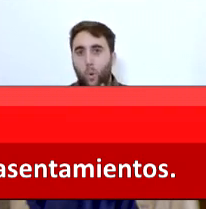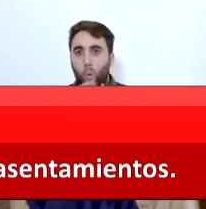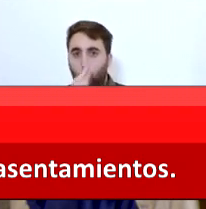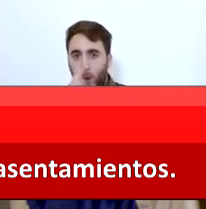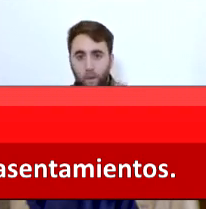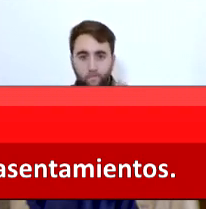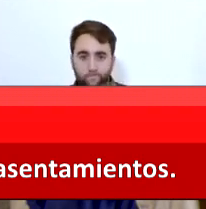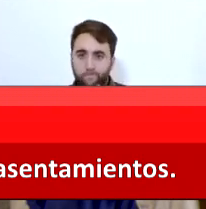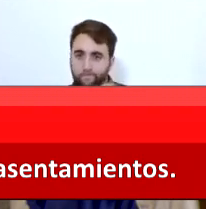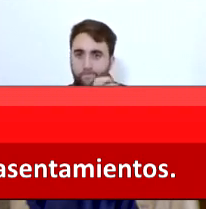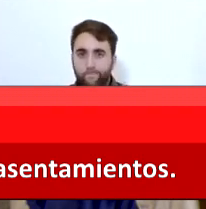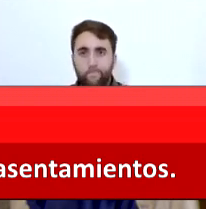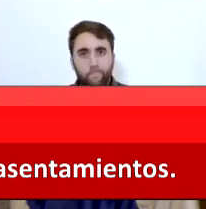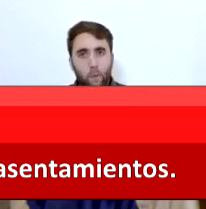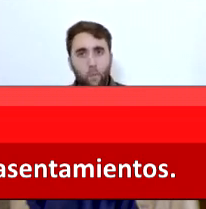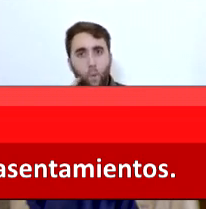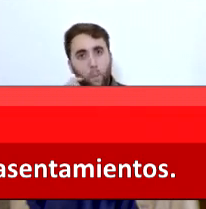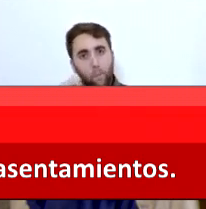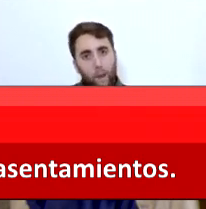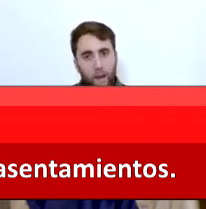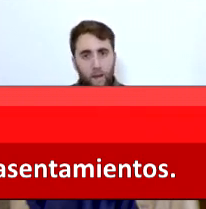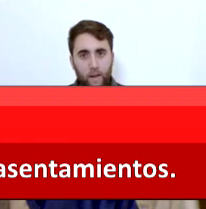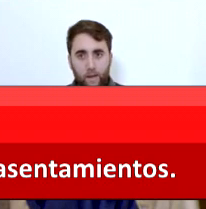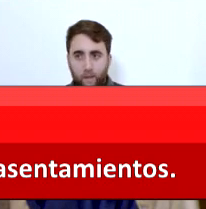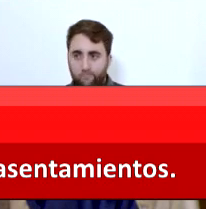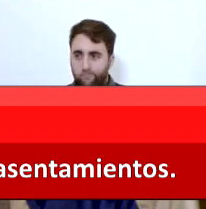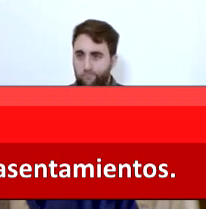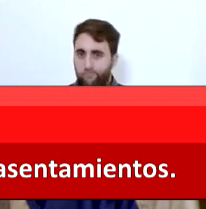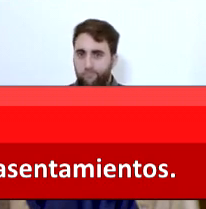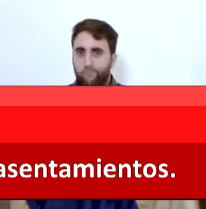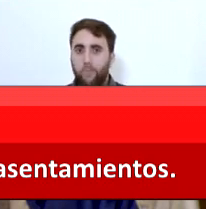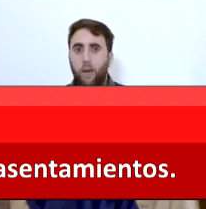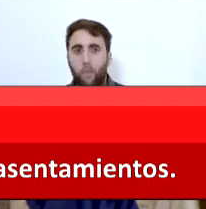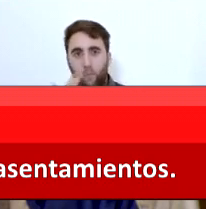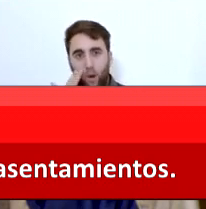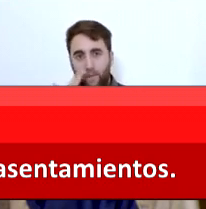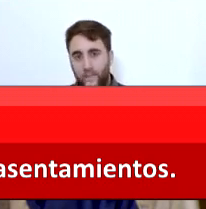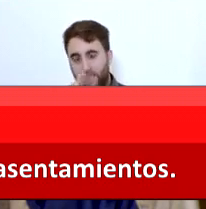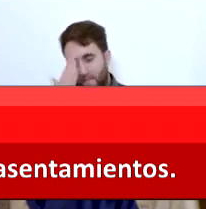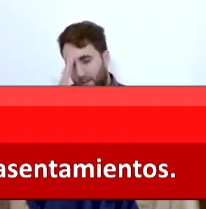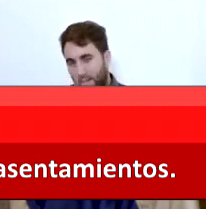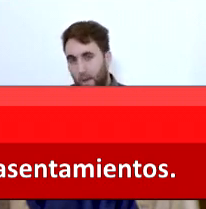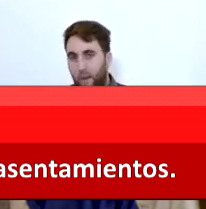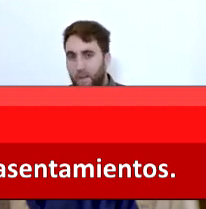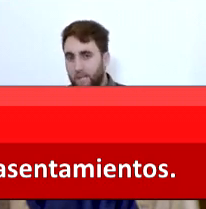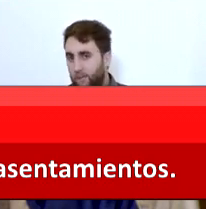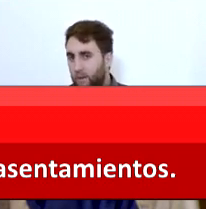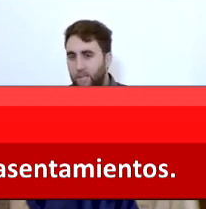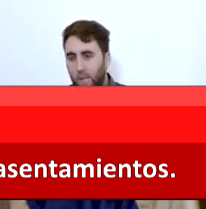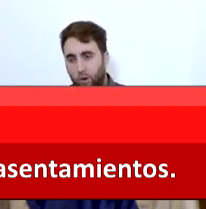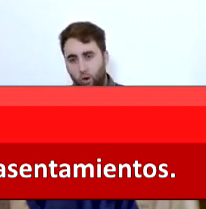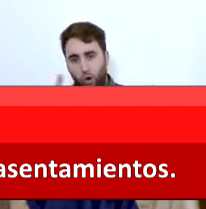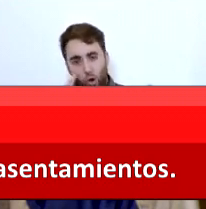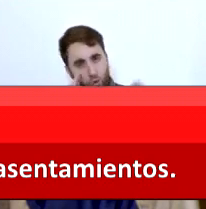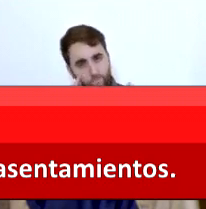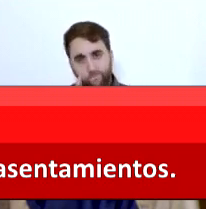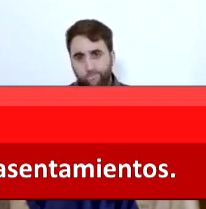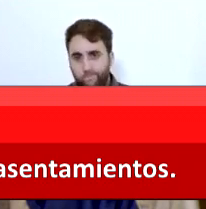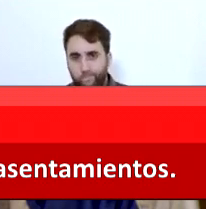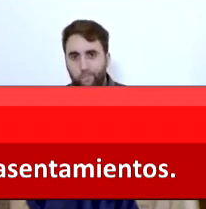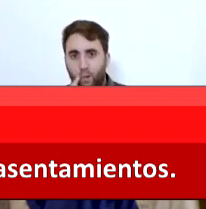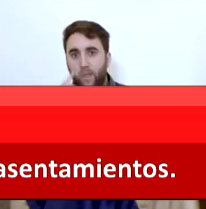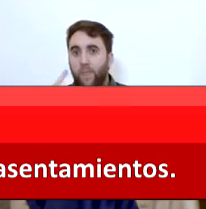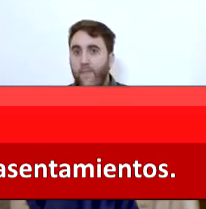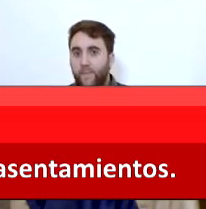plan ejecutivo integral para ya cierta problemática si no le se aborda de manera integral es muy compleja